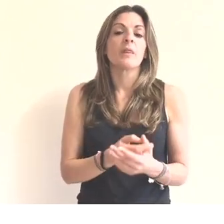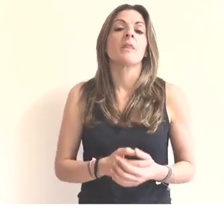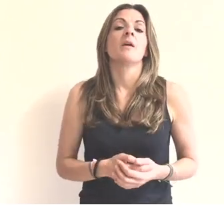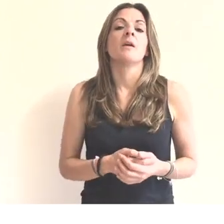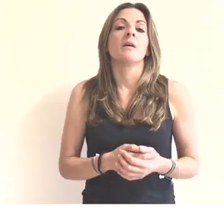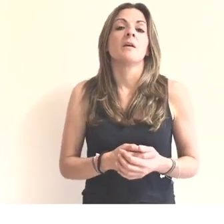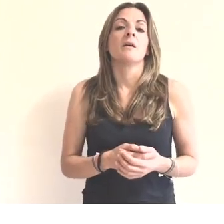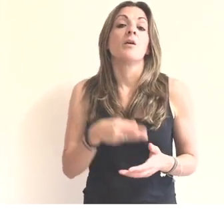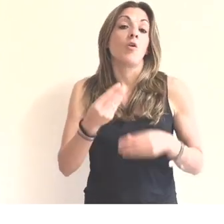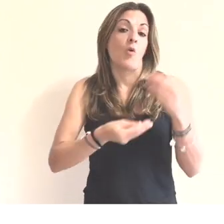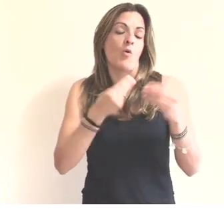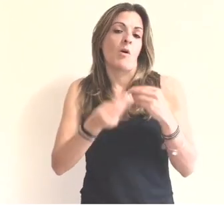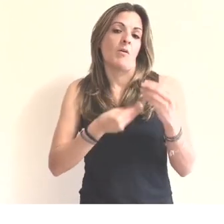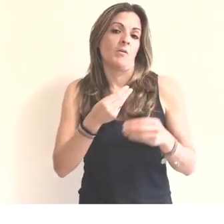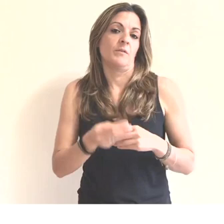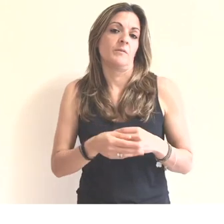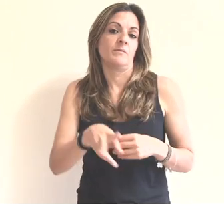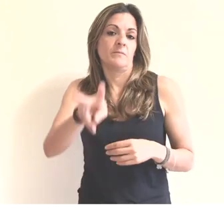Vuelve a repetir.